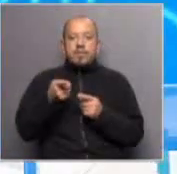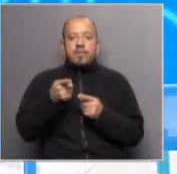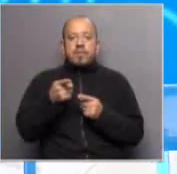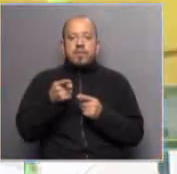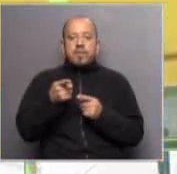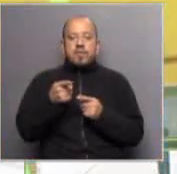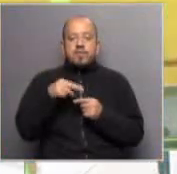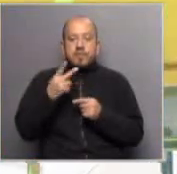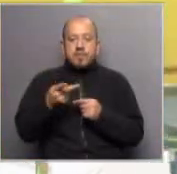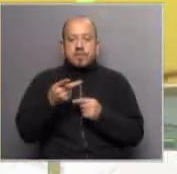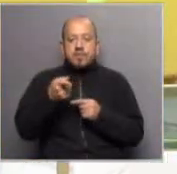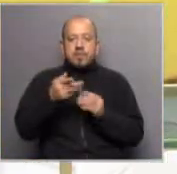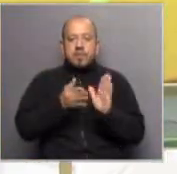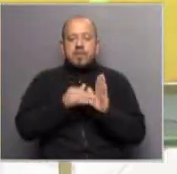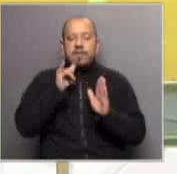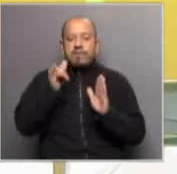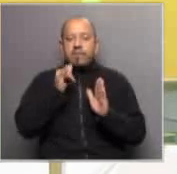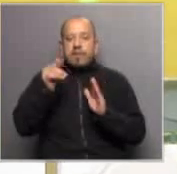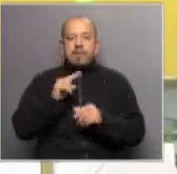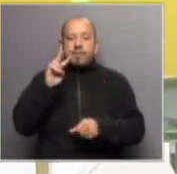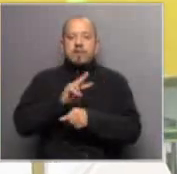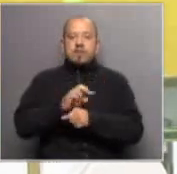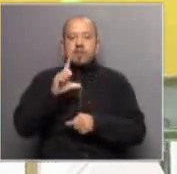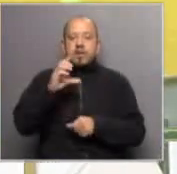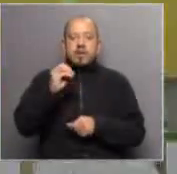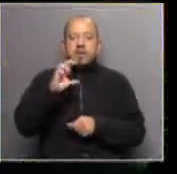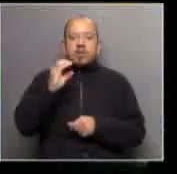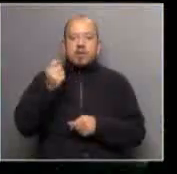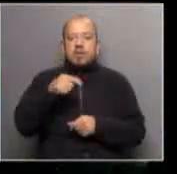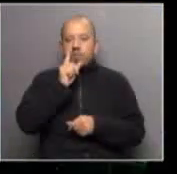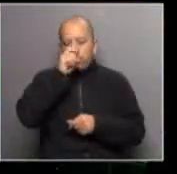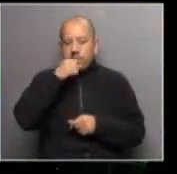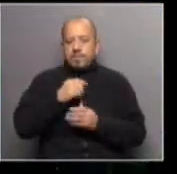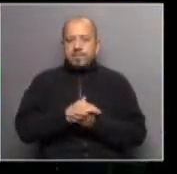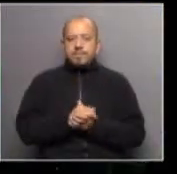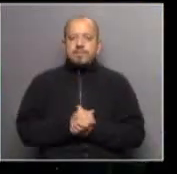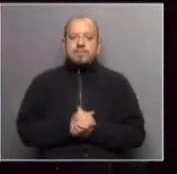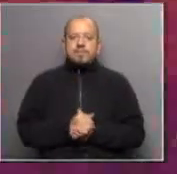en la segunda parte de este informe sobre la visita de Federico García Lorca a Montevideo.